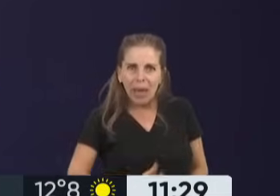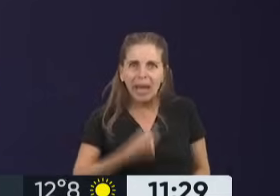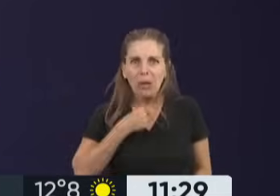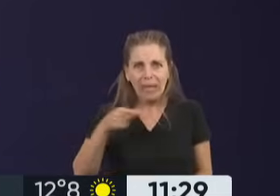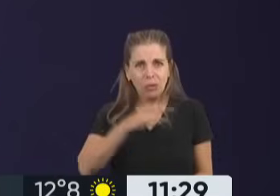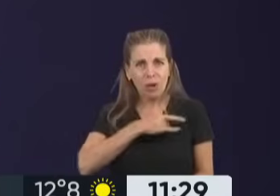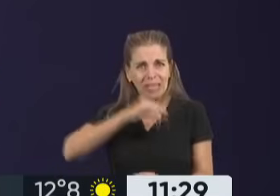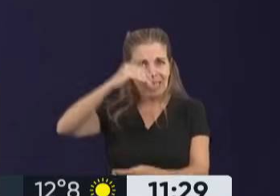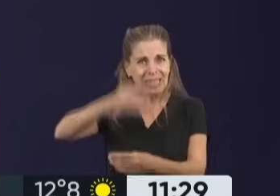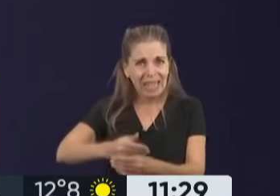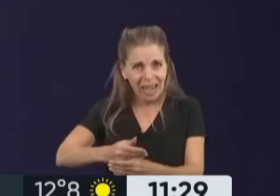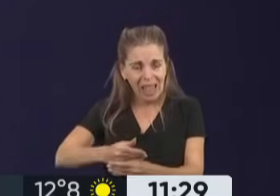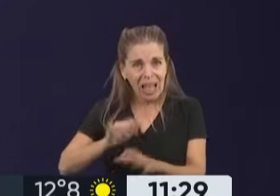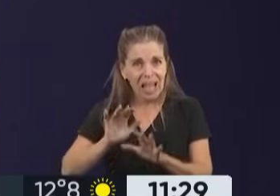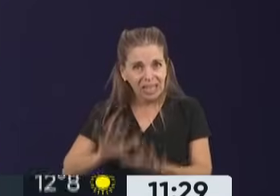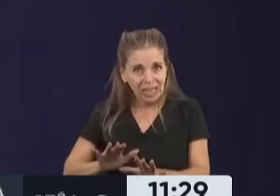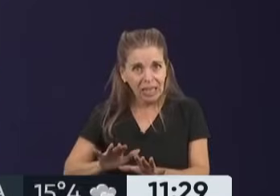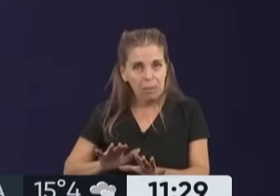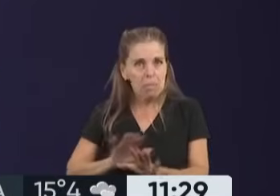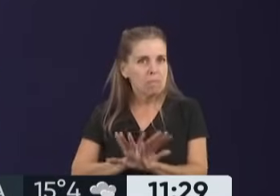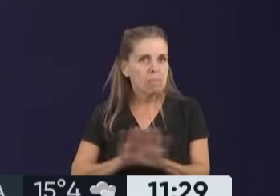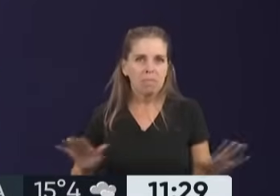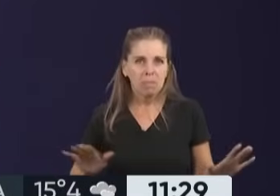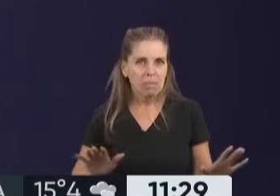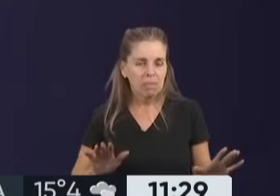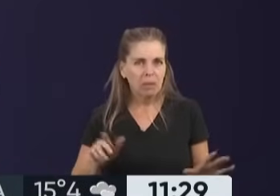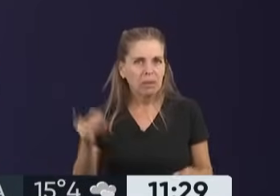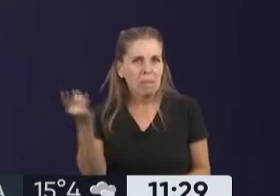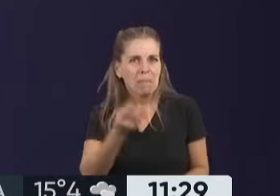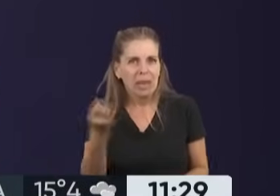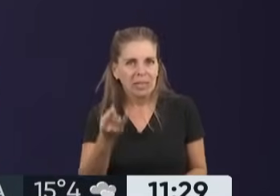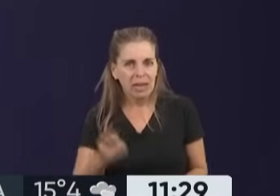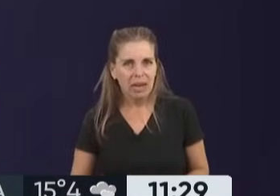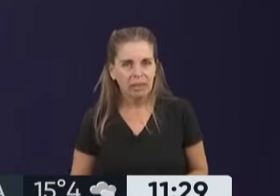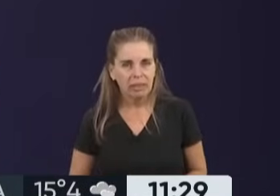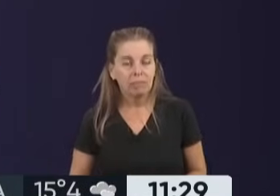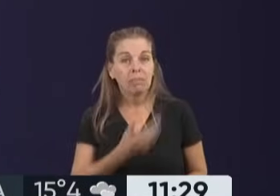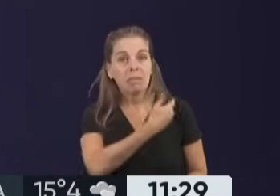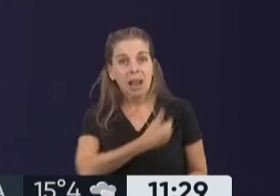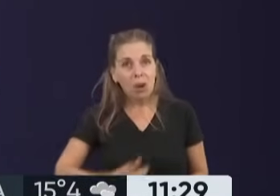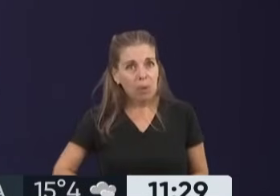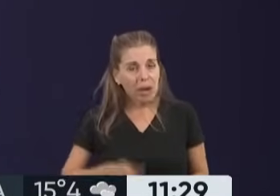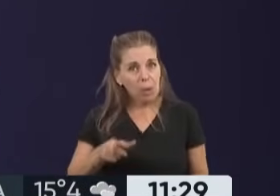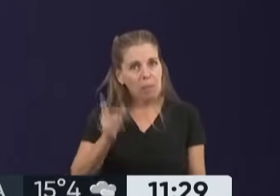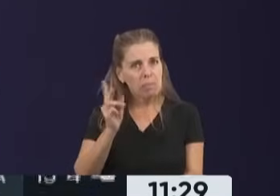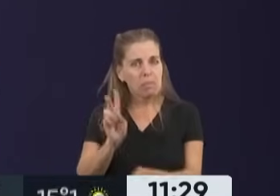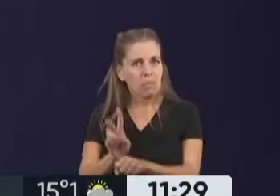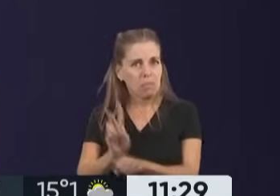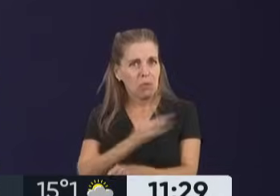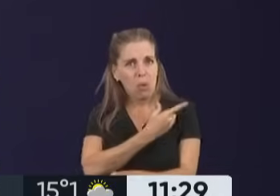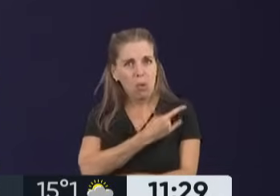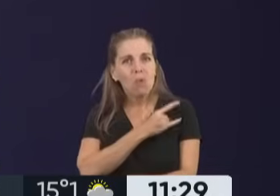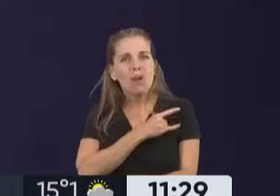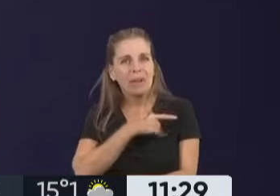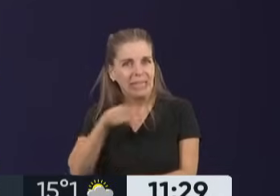la universidad pública, contarles que les han mentido. No vamos a cerrar las universidades.